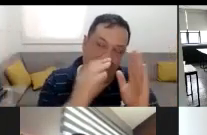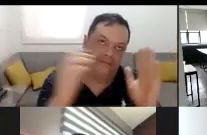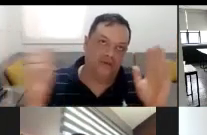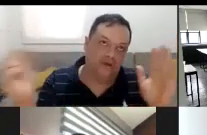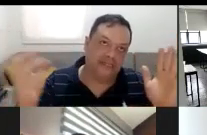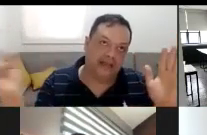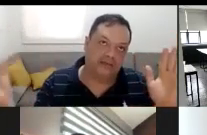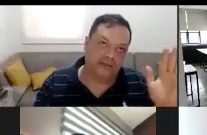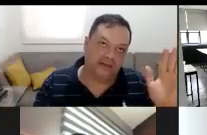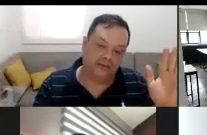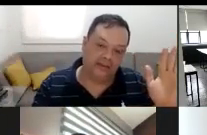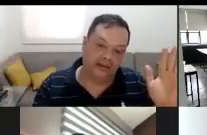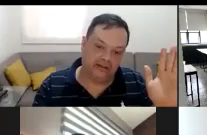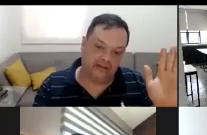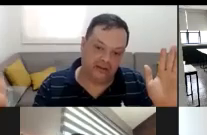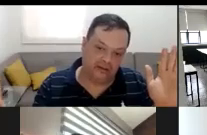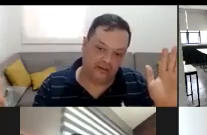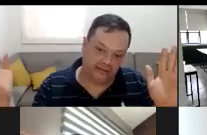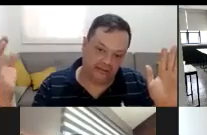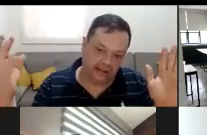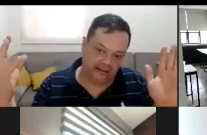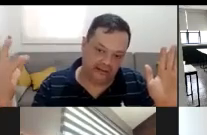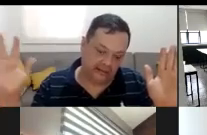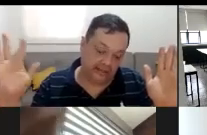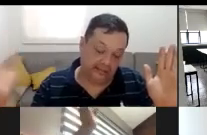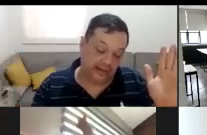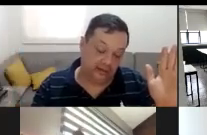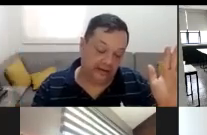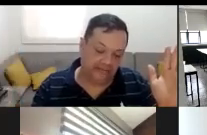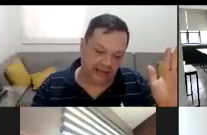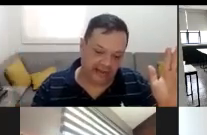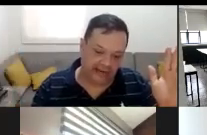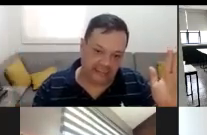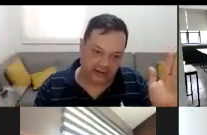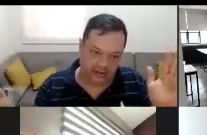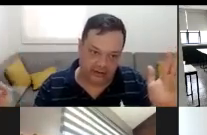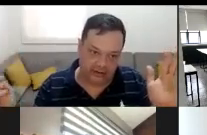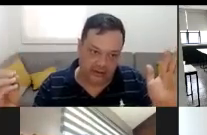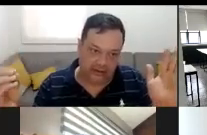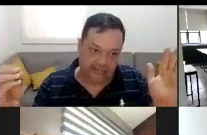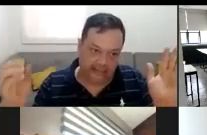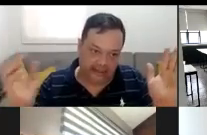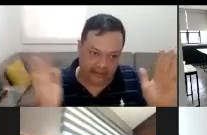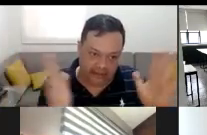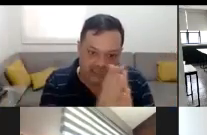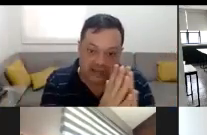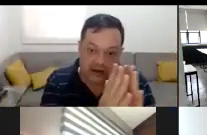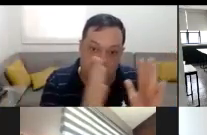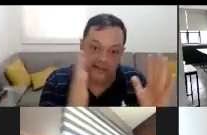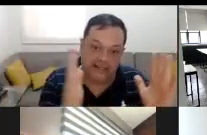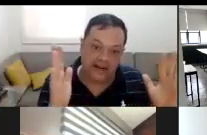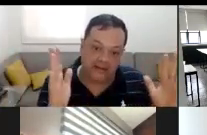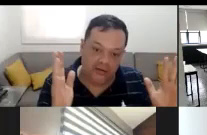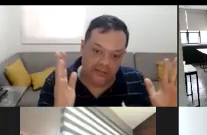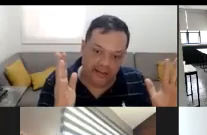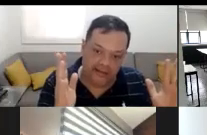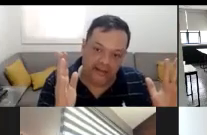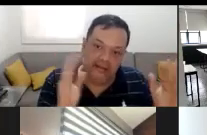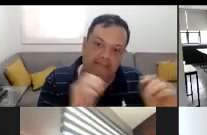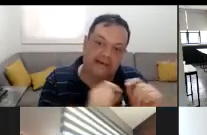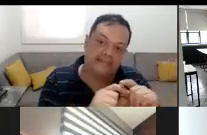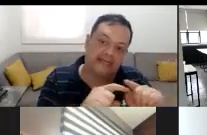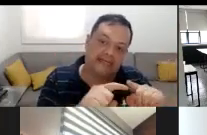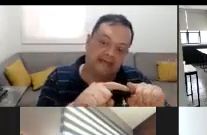porque no está en contacto directo con la temperatura fría del exterior. Entonces, al aumentar el